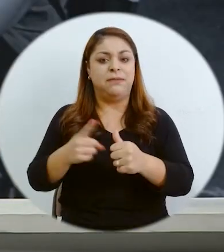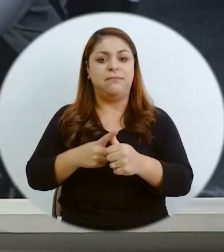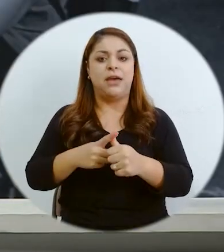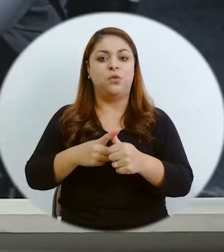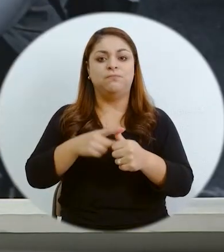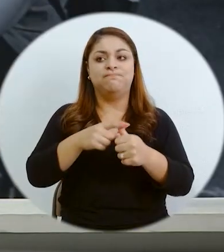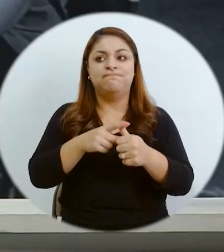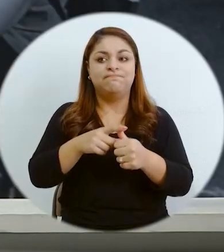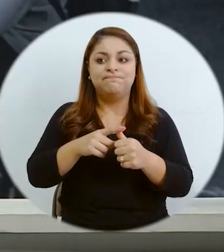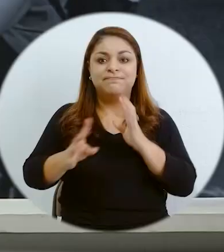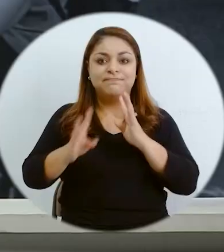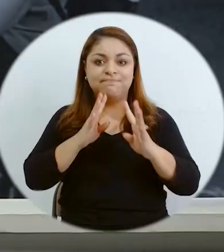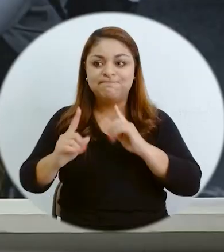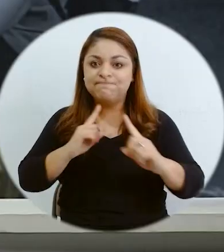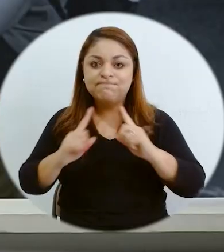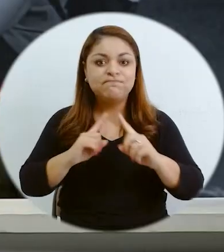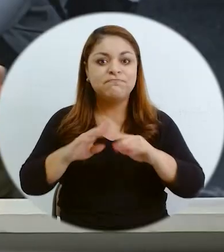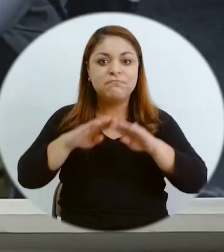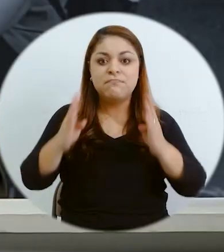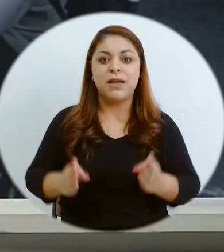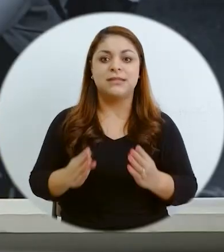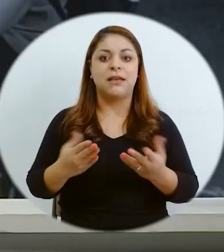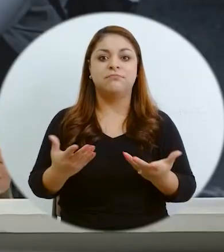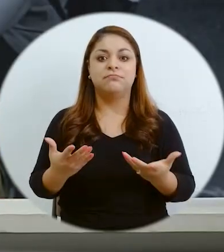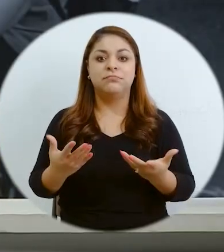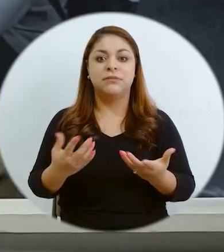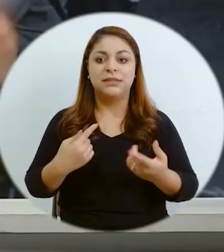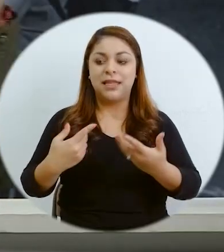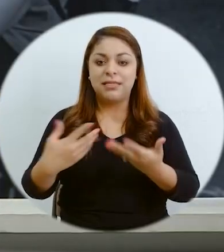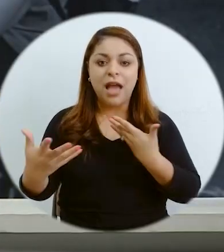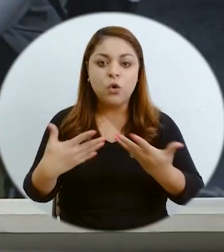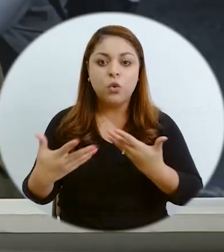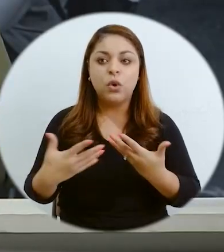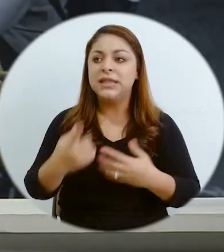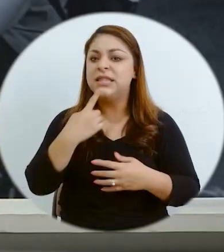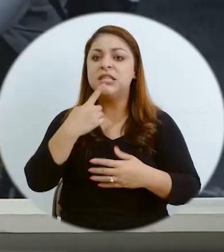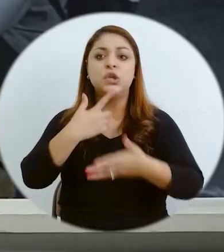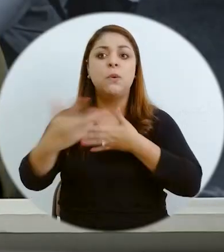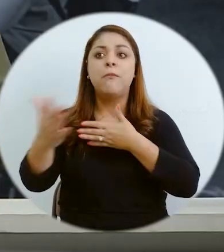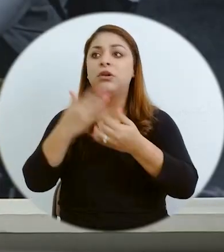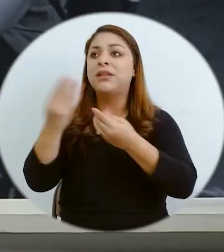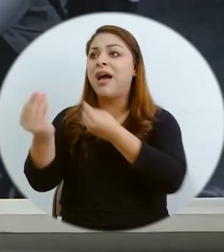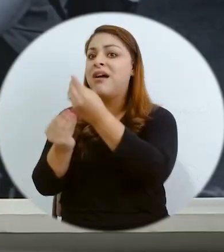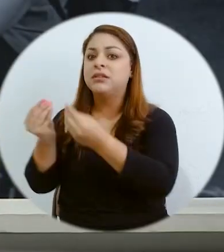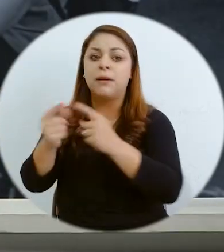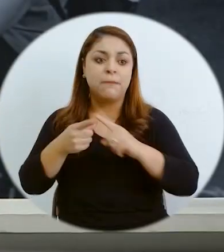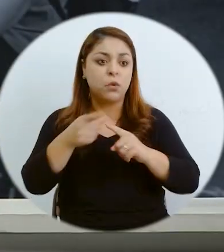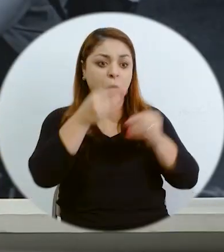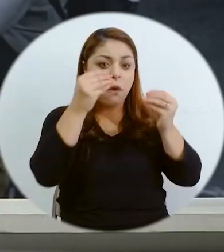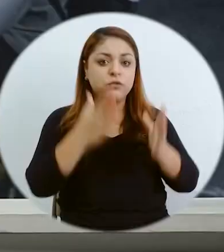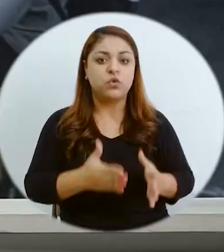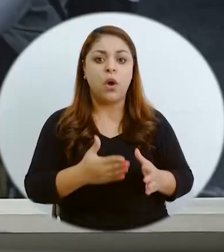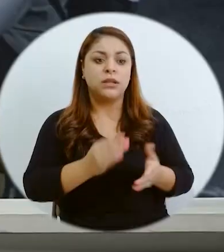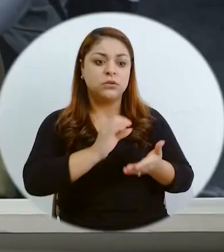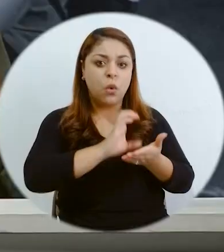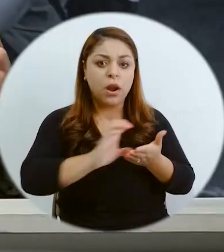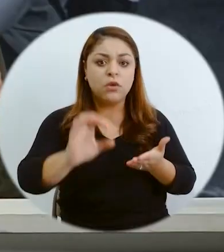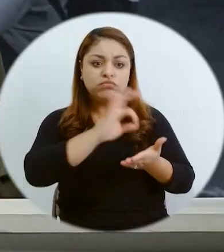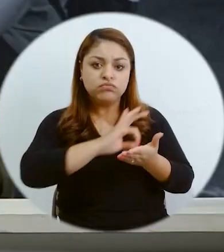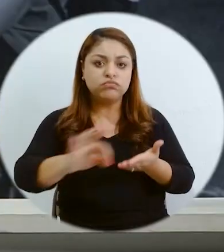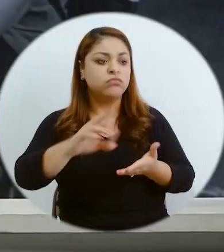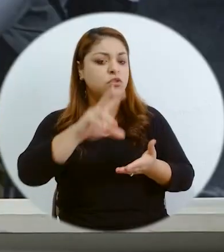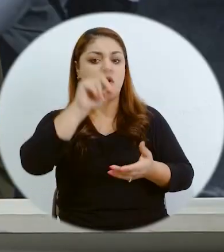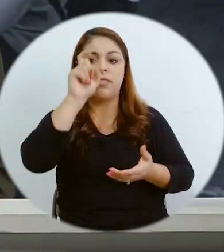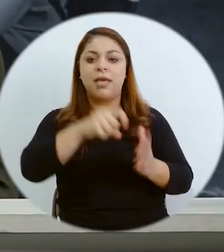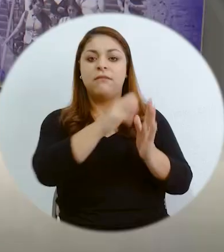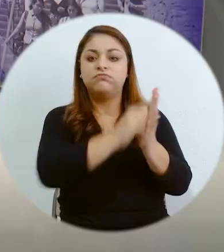de diálogo y decir, veamos a ver dónde acomodamos y cómo hacemos, pero a los estudiantes, a los docentes y a nuestros centros educativos no les vamos a quitar